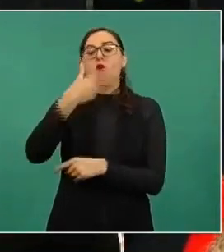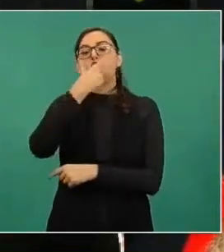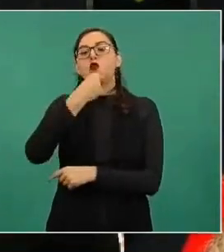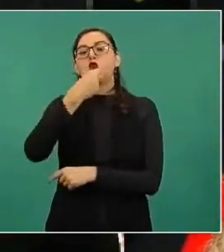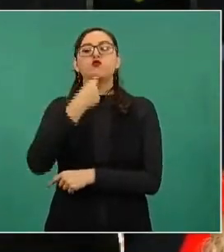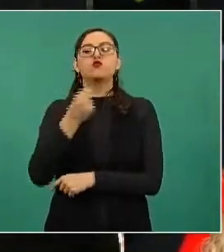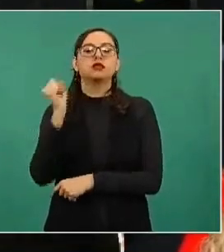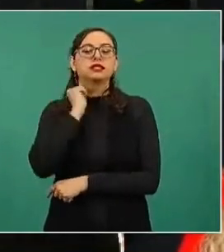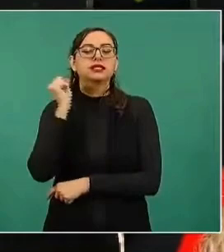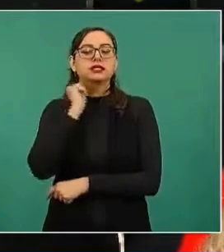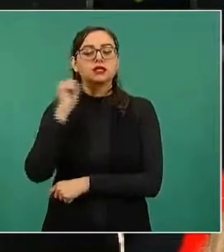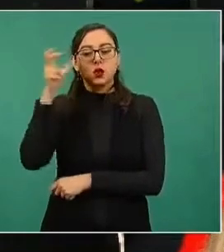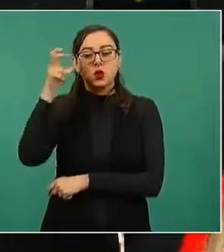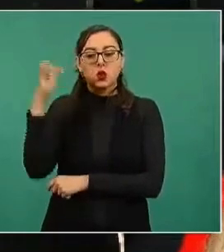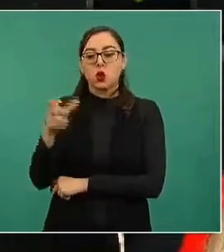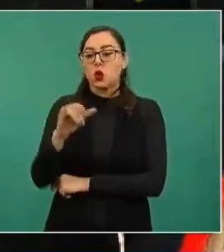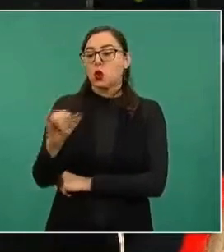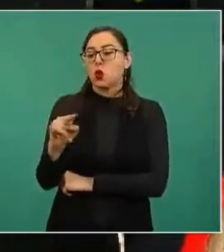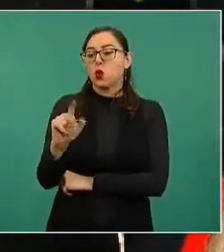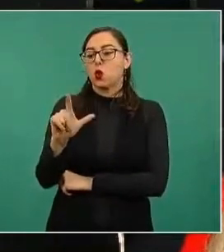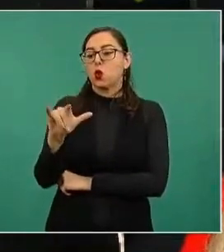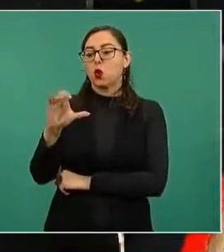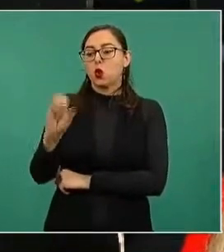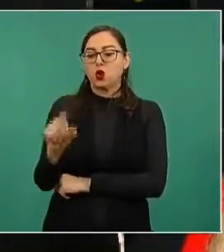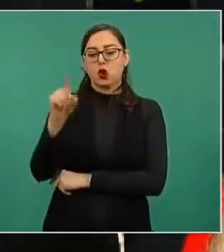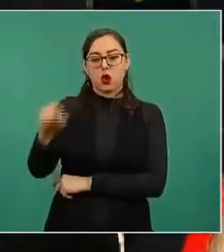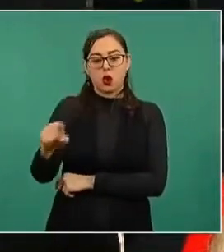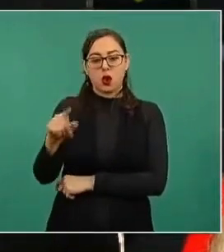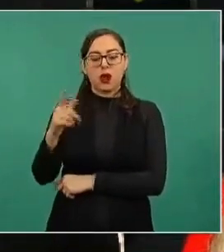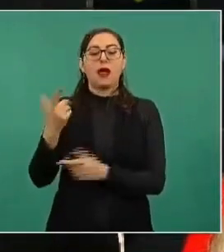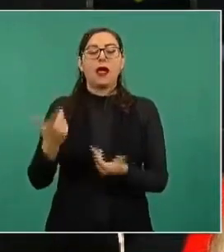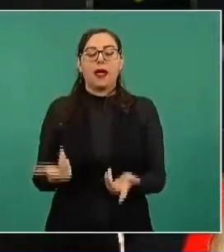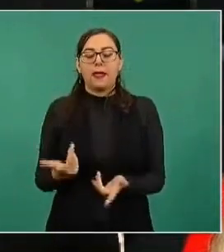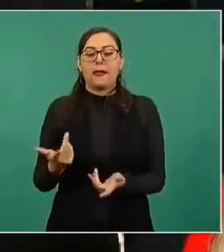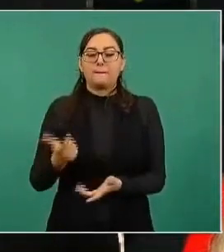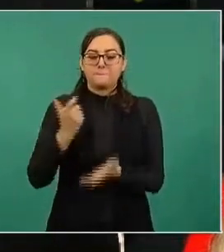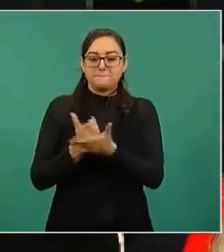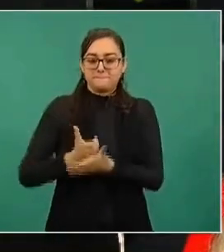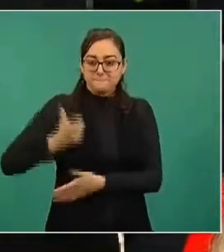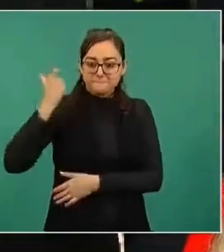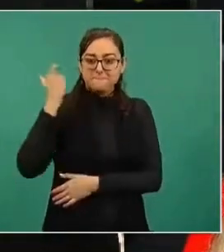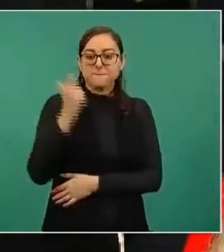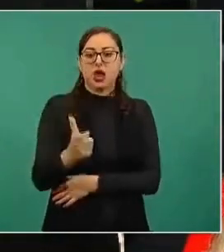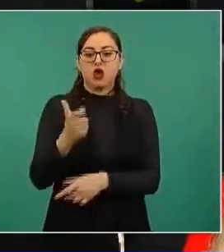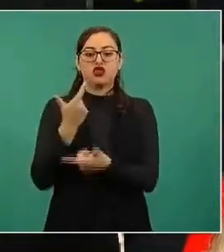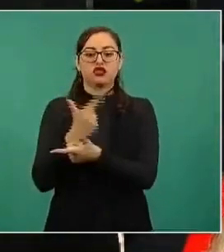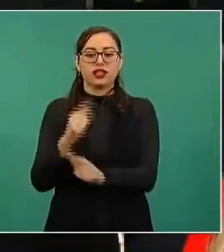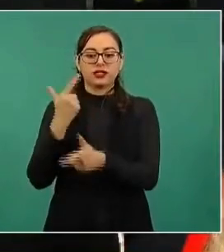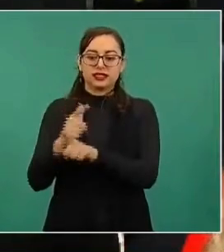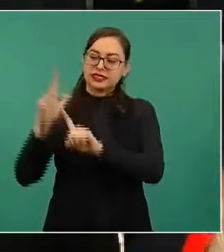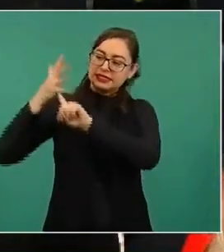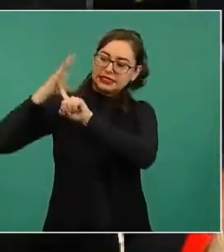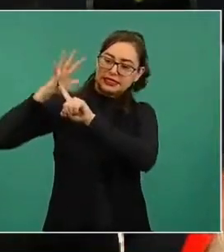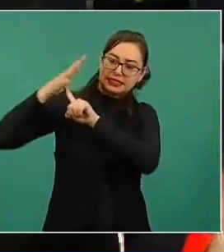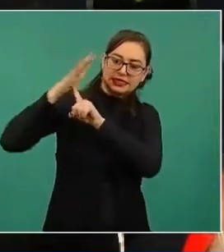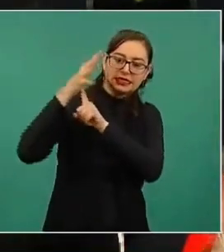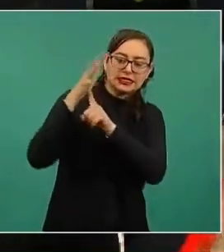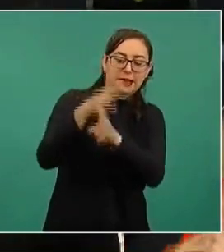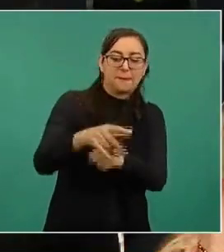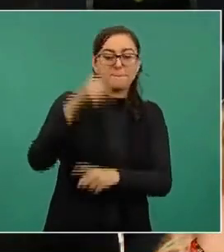Julio Menchaca contrató un taxi aéreo para ir a la toma de posesión del gobierno de Sinaloa. Usted había dicho